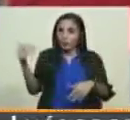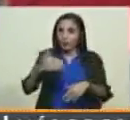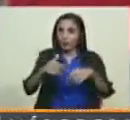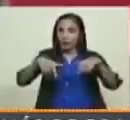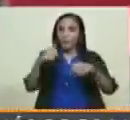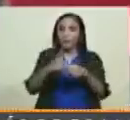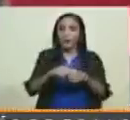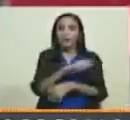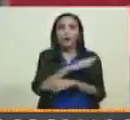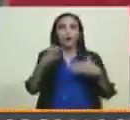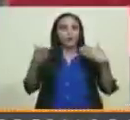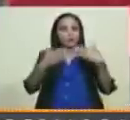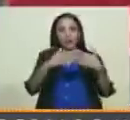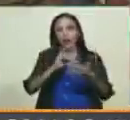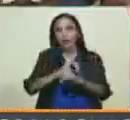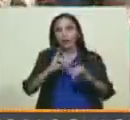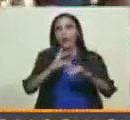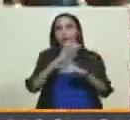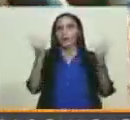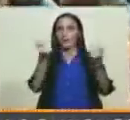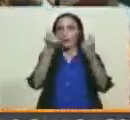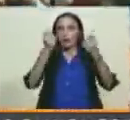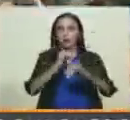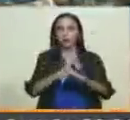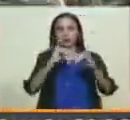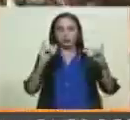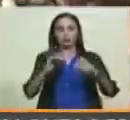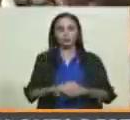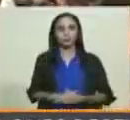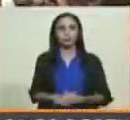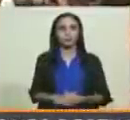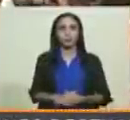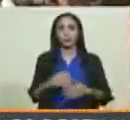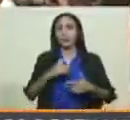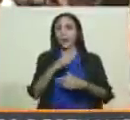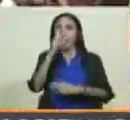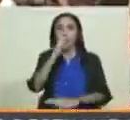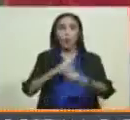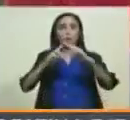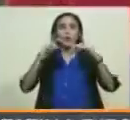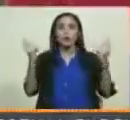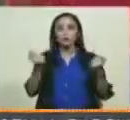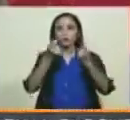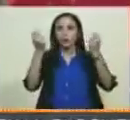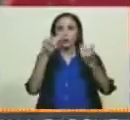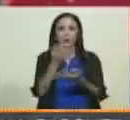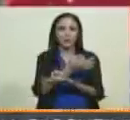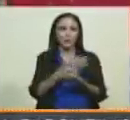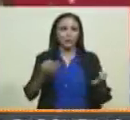campaña electoral admirable, esta campaña electoral heroica.